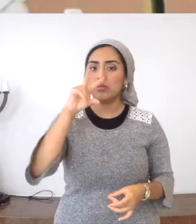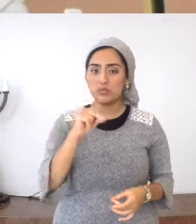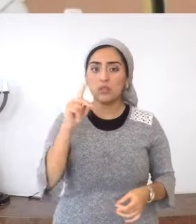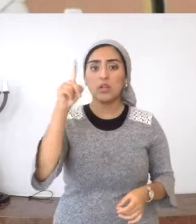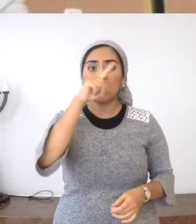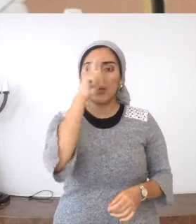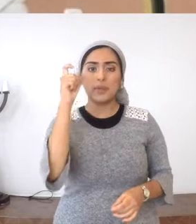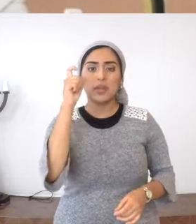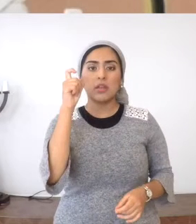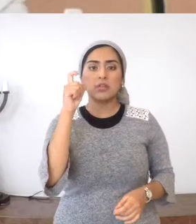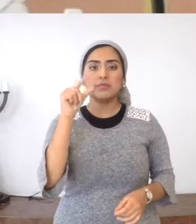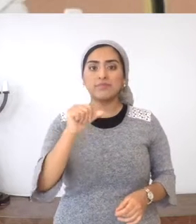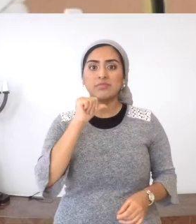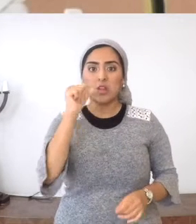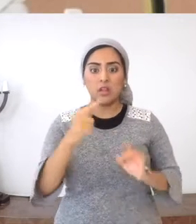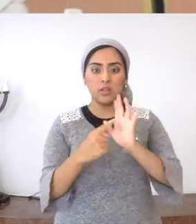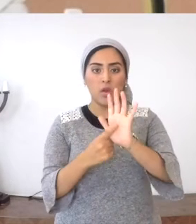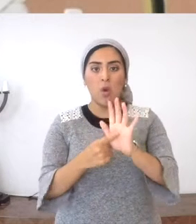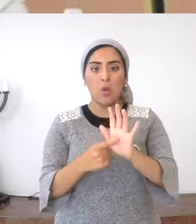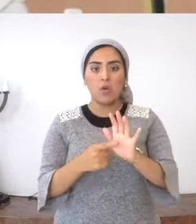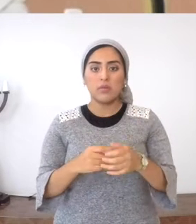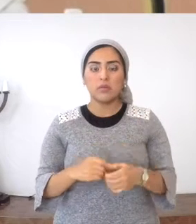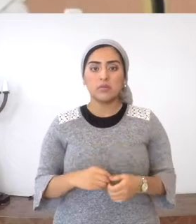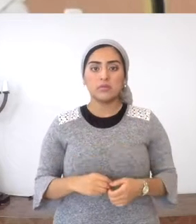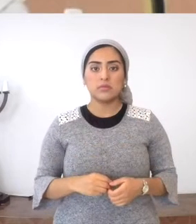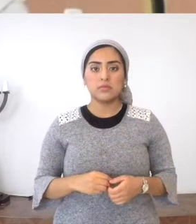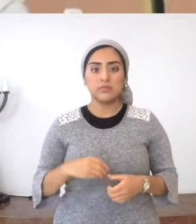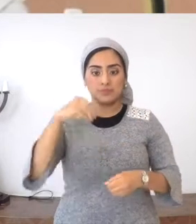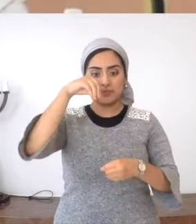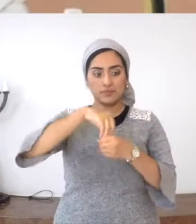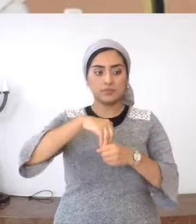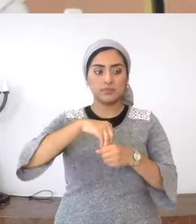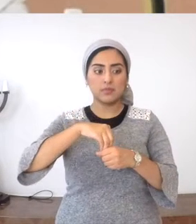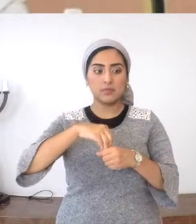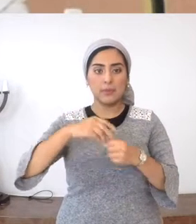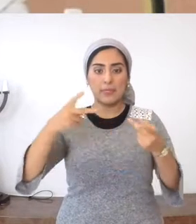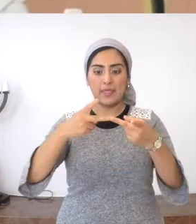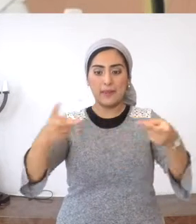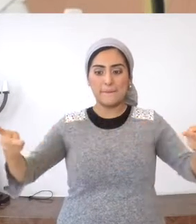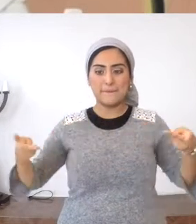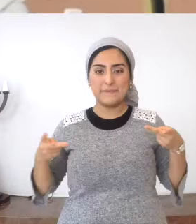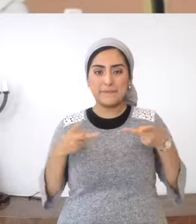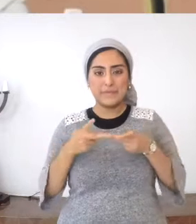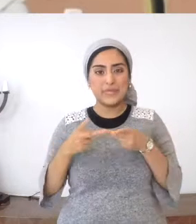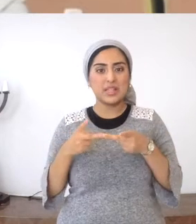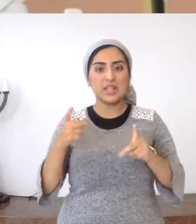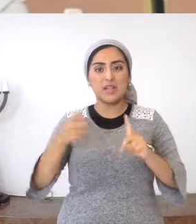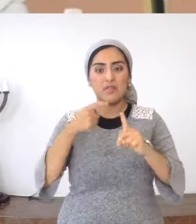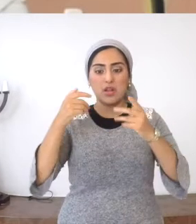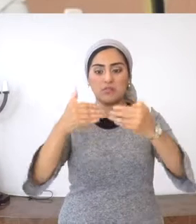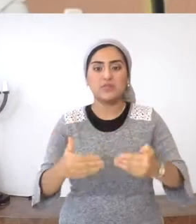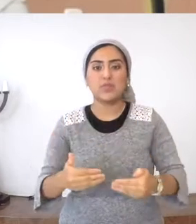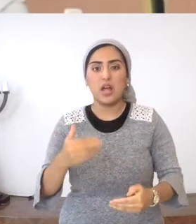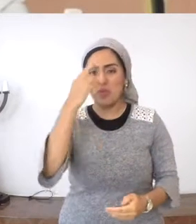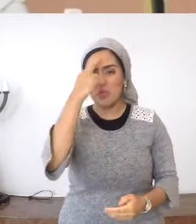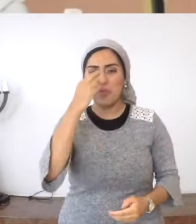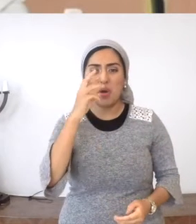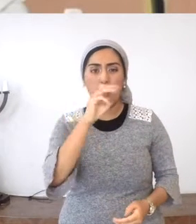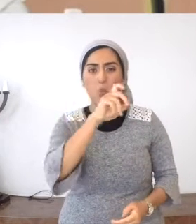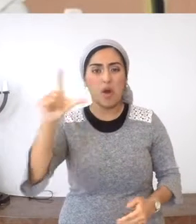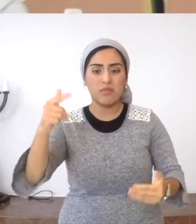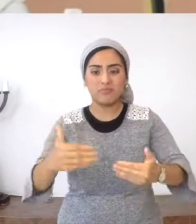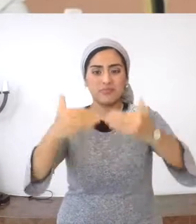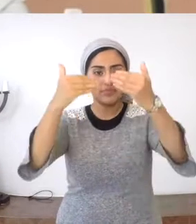No es la presencia De Yahweh Porque no Él no se va a ser presente En una En el resto De una